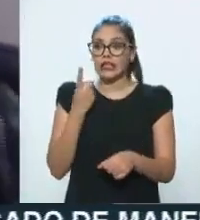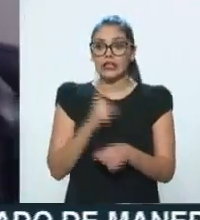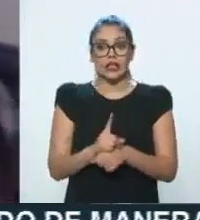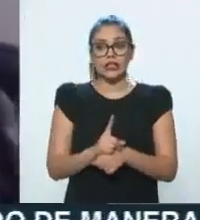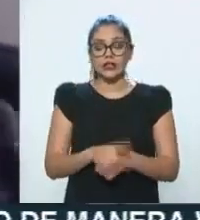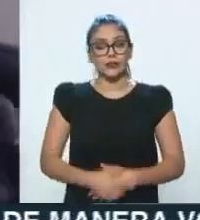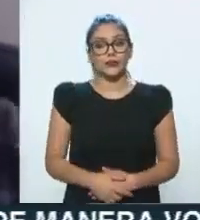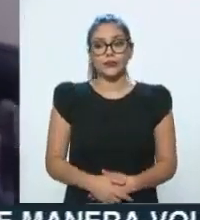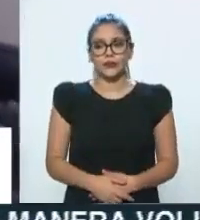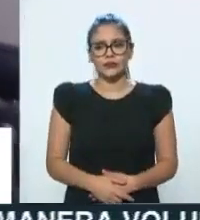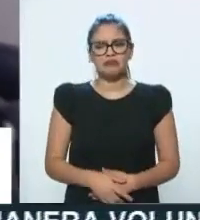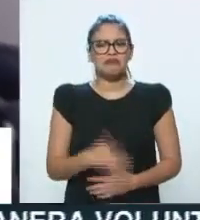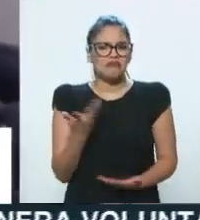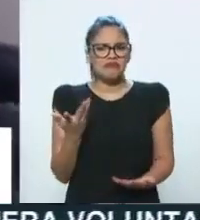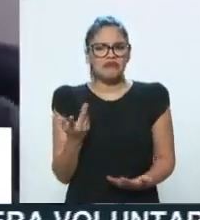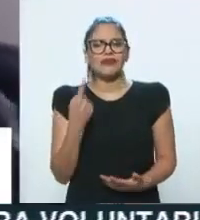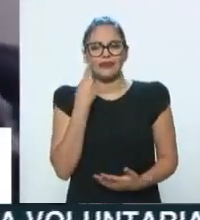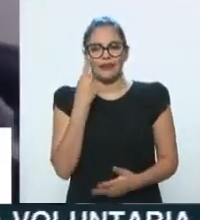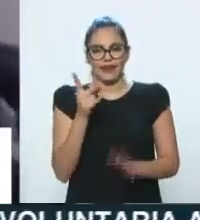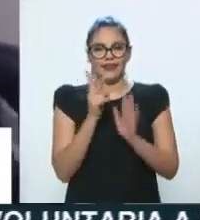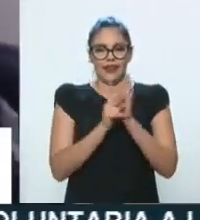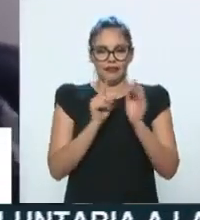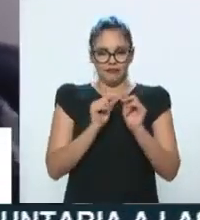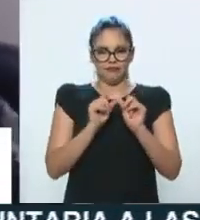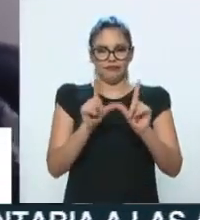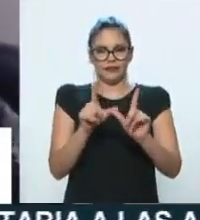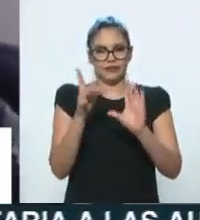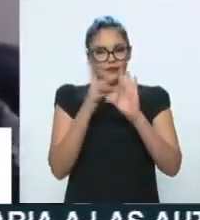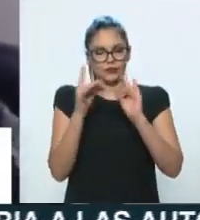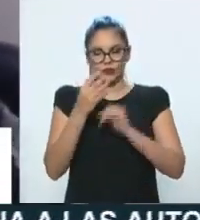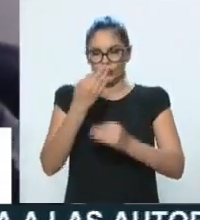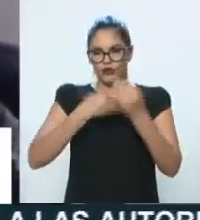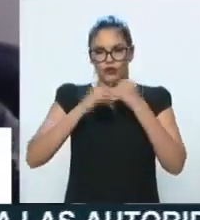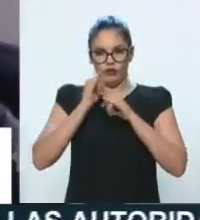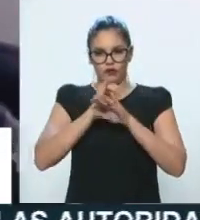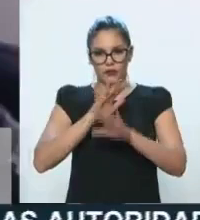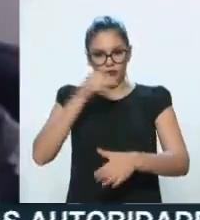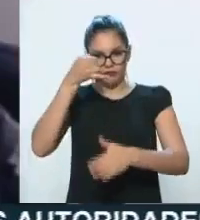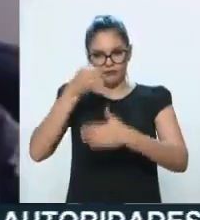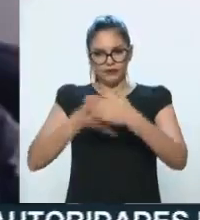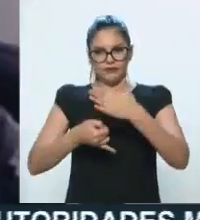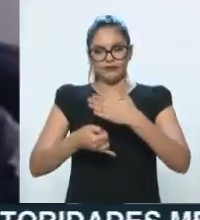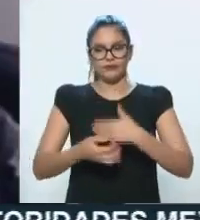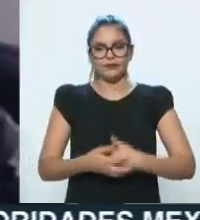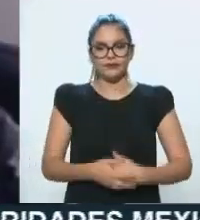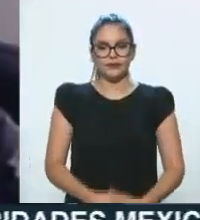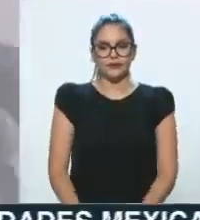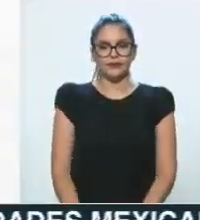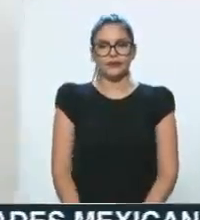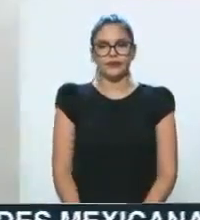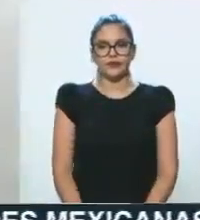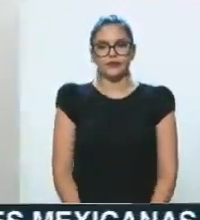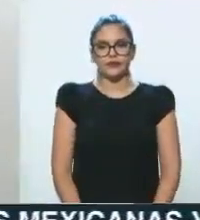Bueno, ¿para qué te digo más? Vamos a ver la nota, ahí te presento la información más detallada. Vamos.